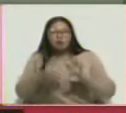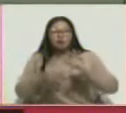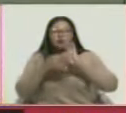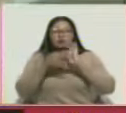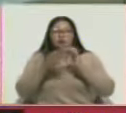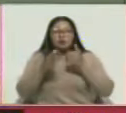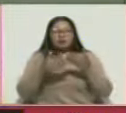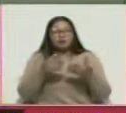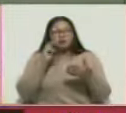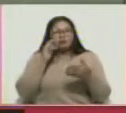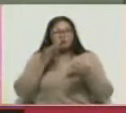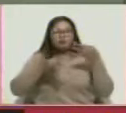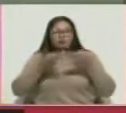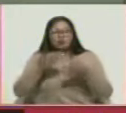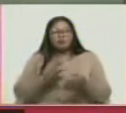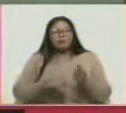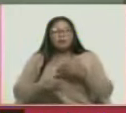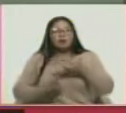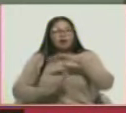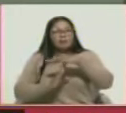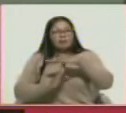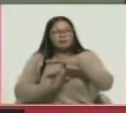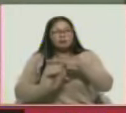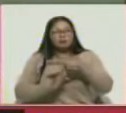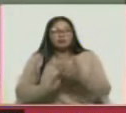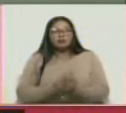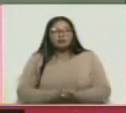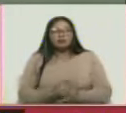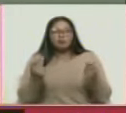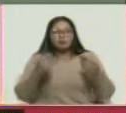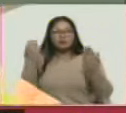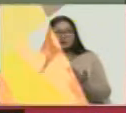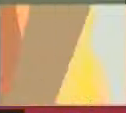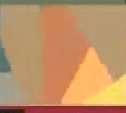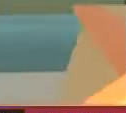en esta lucha justa. Vamos a la pausa, ya venimos, vamos con publicidad, ya venimos, no se aparte.